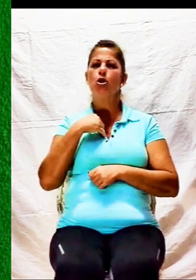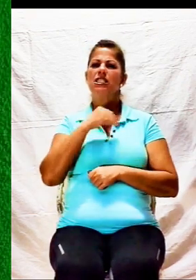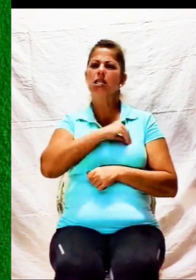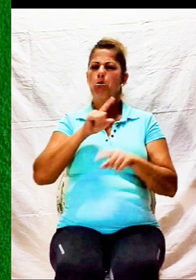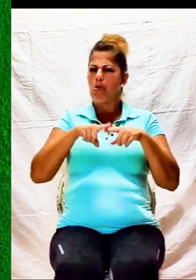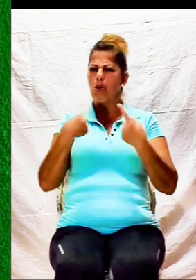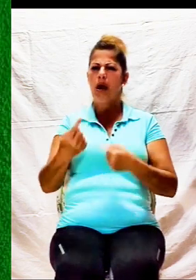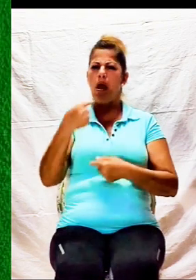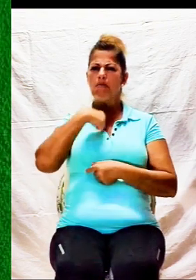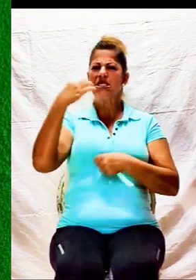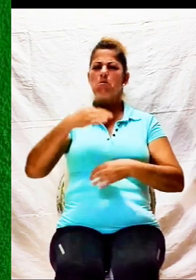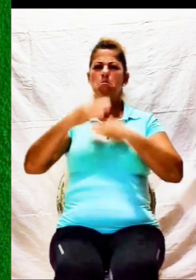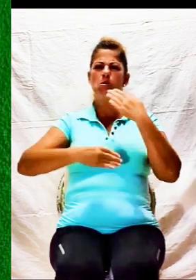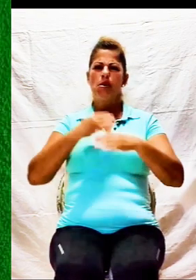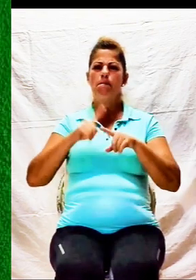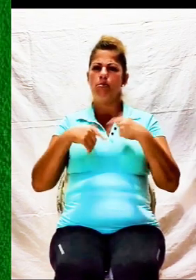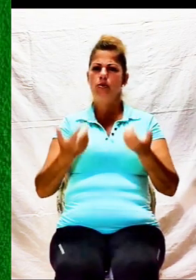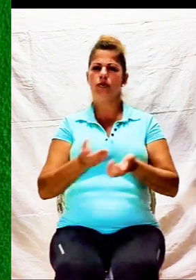tratado?